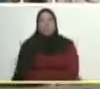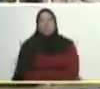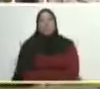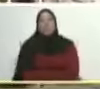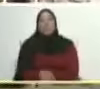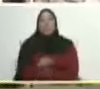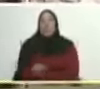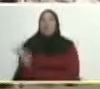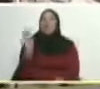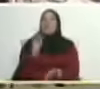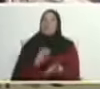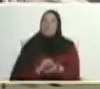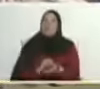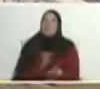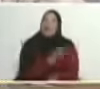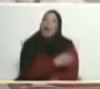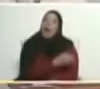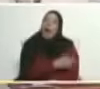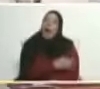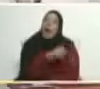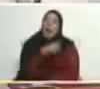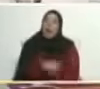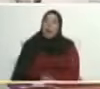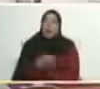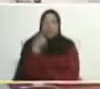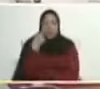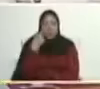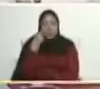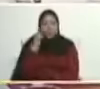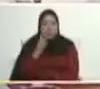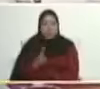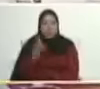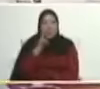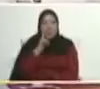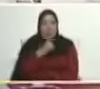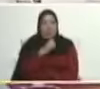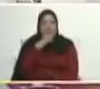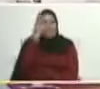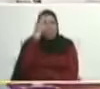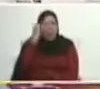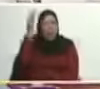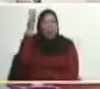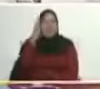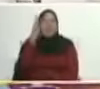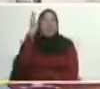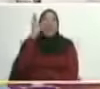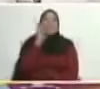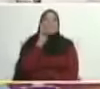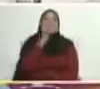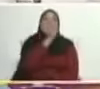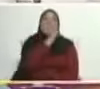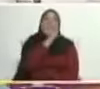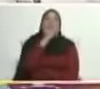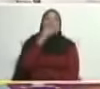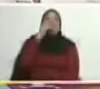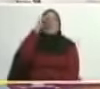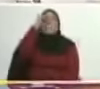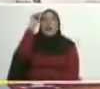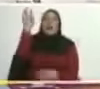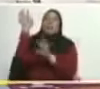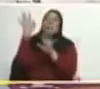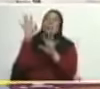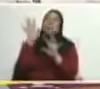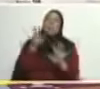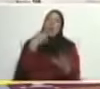Ustedes lo verán, estos ojos lo verán, en nombre de Dios, Padre Todopoderoso, Creador del cielo y